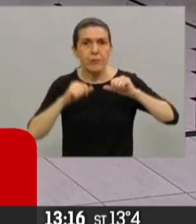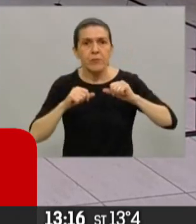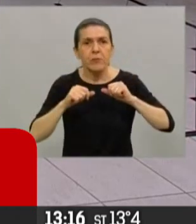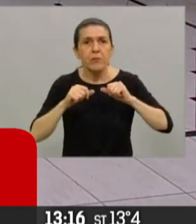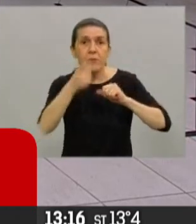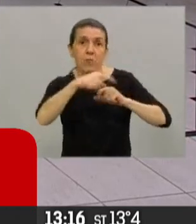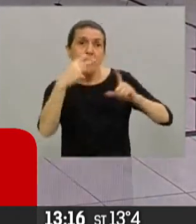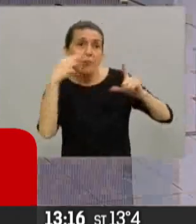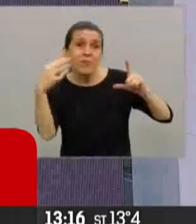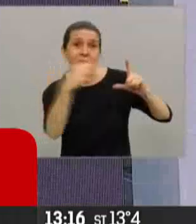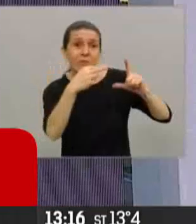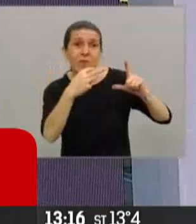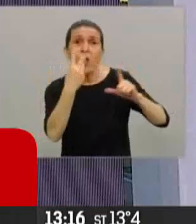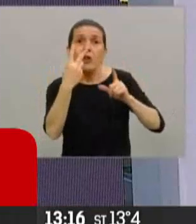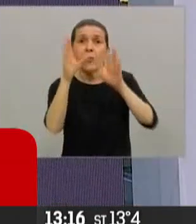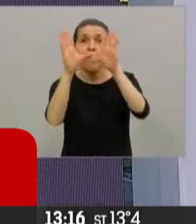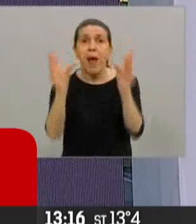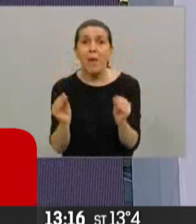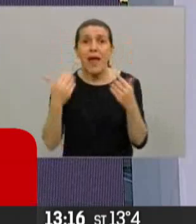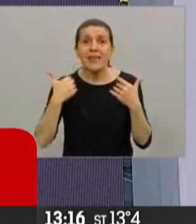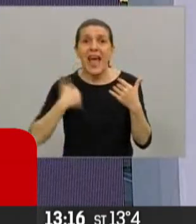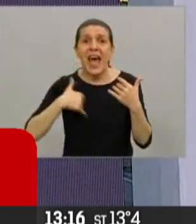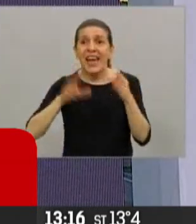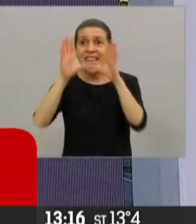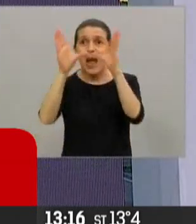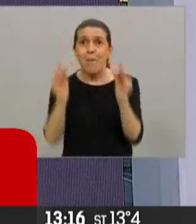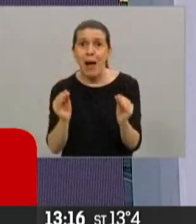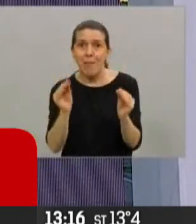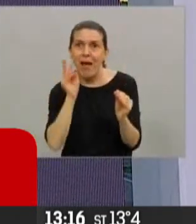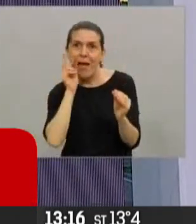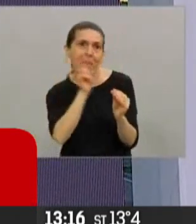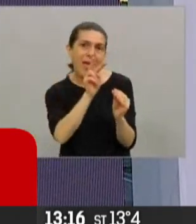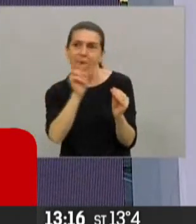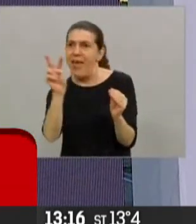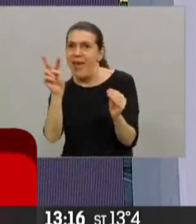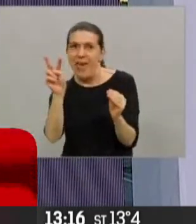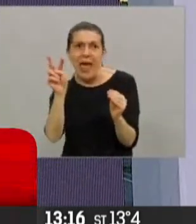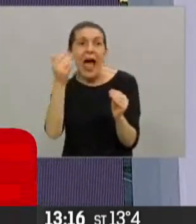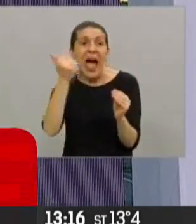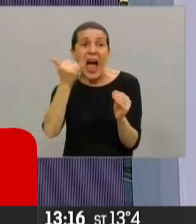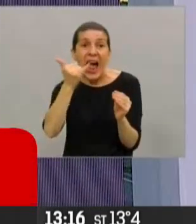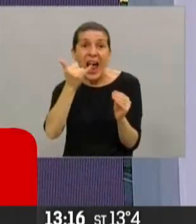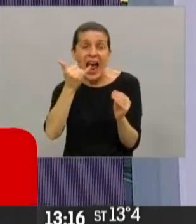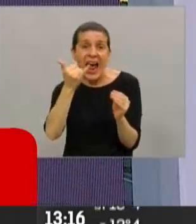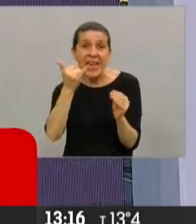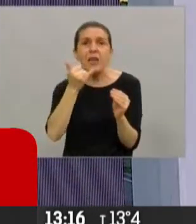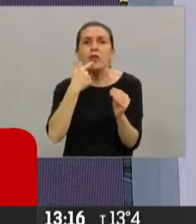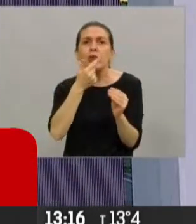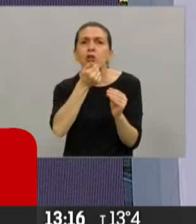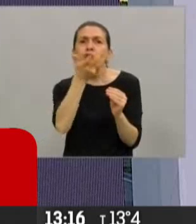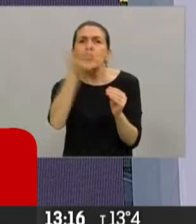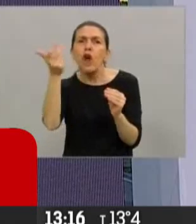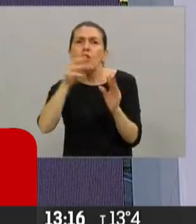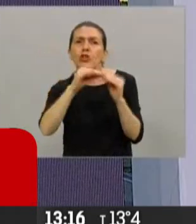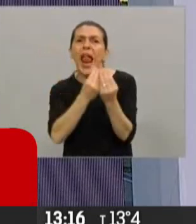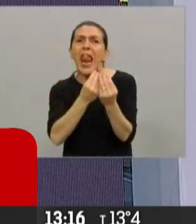los invito a revisar los dos mapas de la Argentina. Y fíjense que otra vez tenemos una cantidad